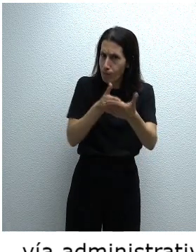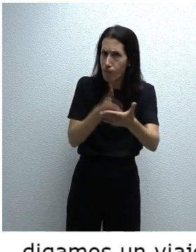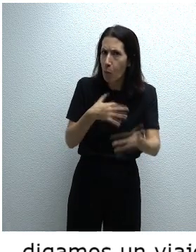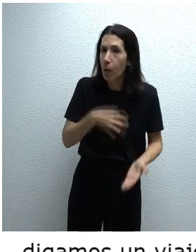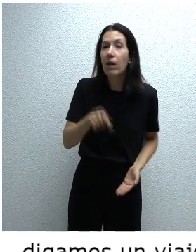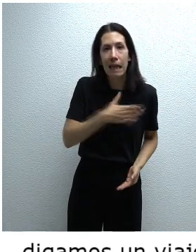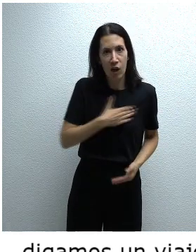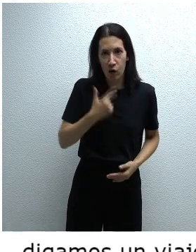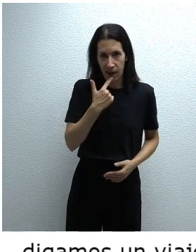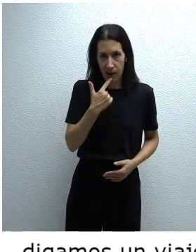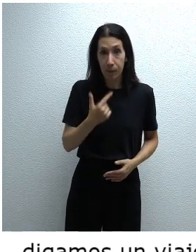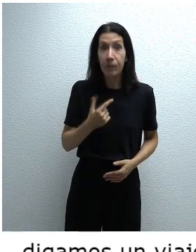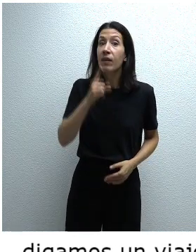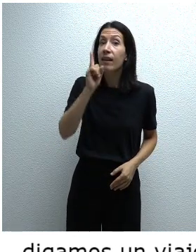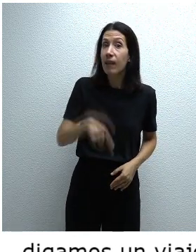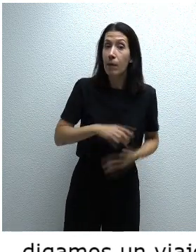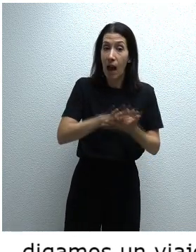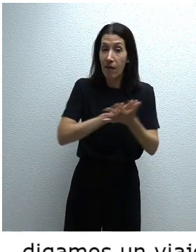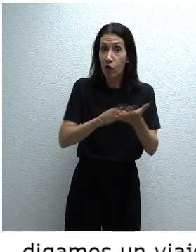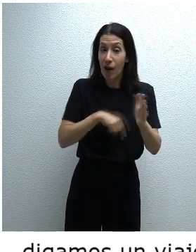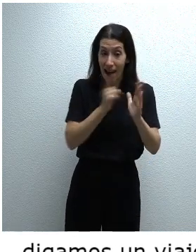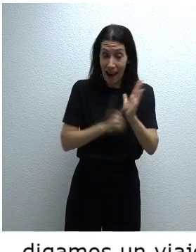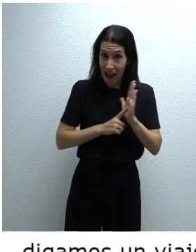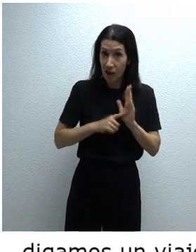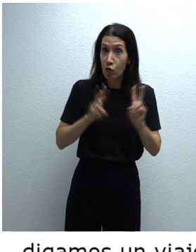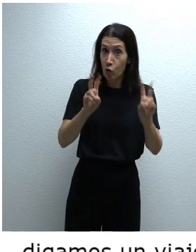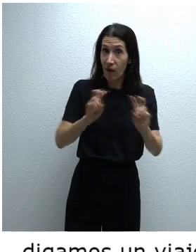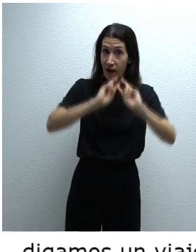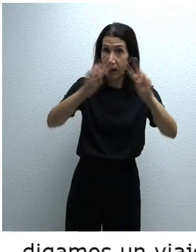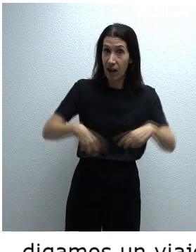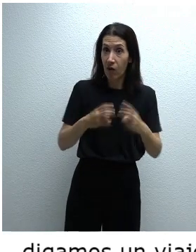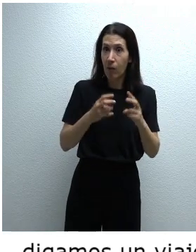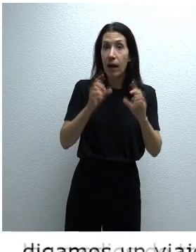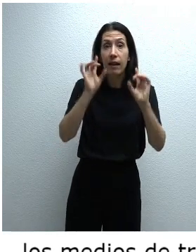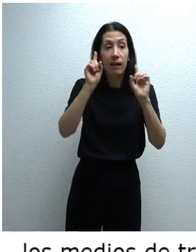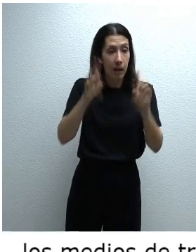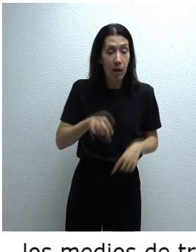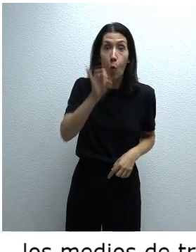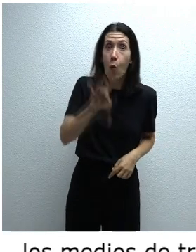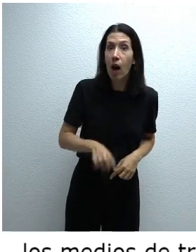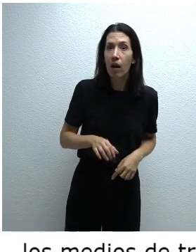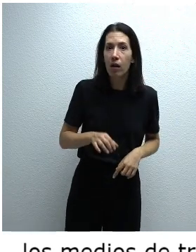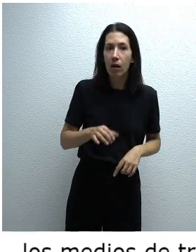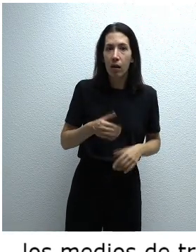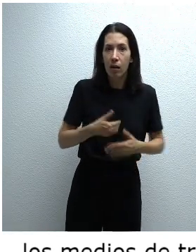gustaría mencionarlo. Y además, con arreglo a la nueva legislación, pues tanto o como otras funciones públicas que se desarrollan, pues